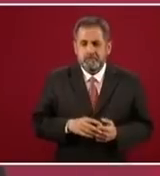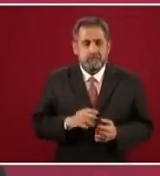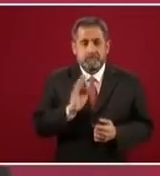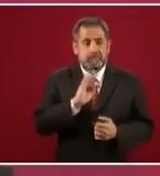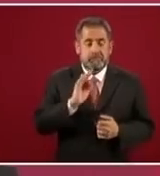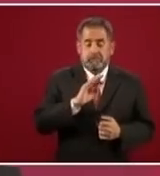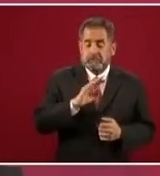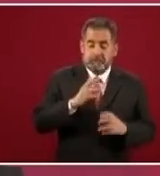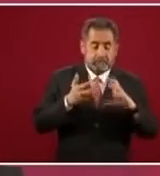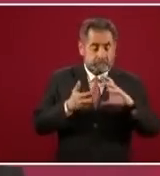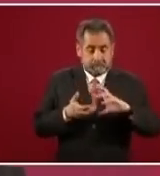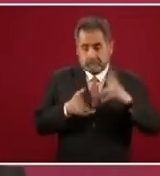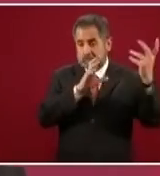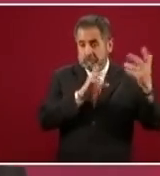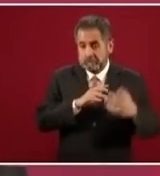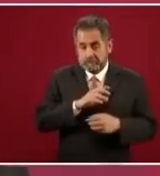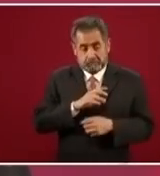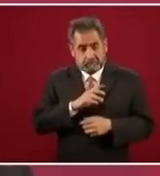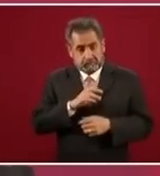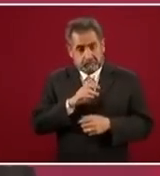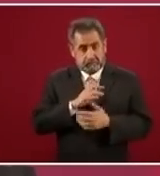desquiciamiento,